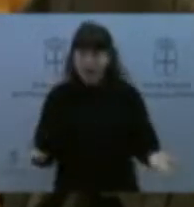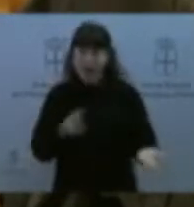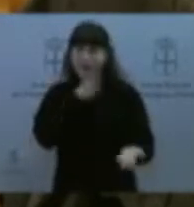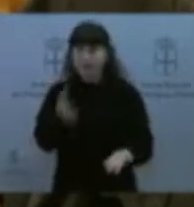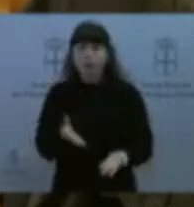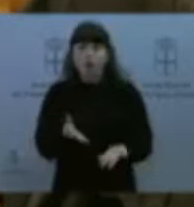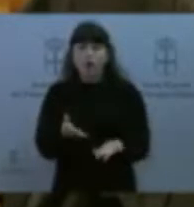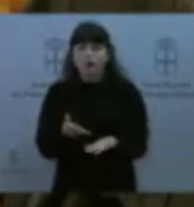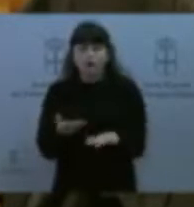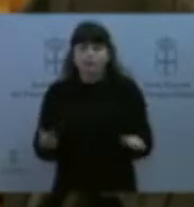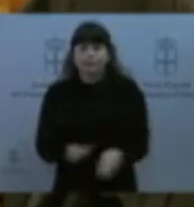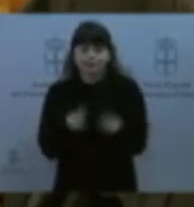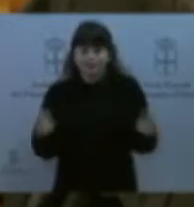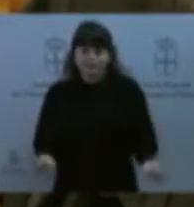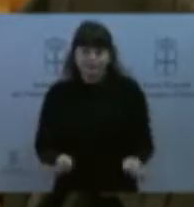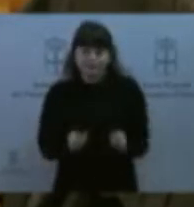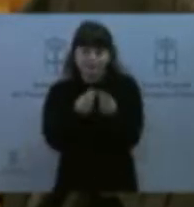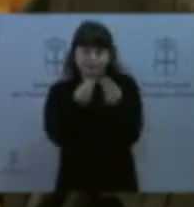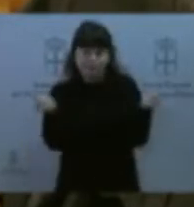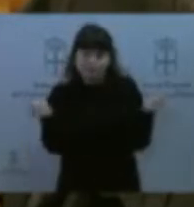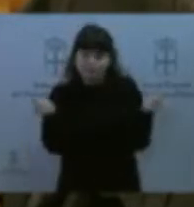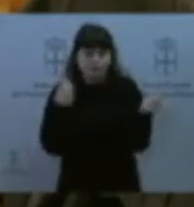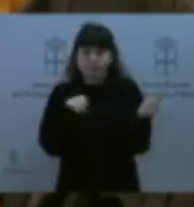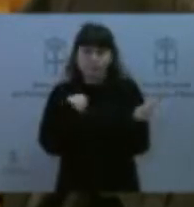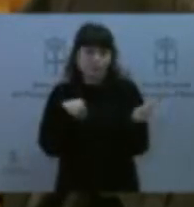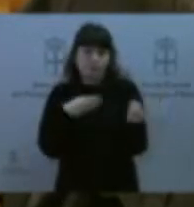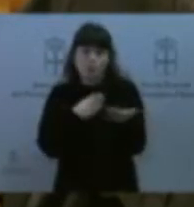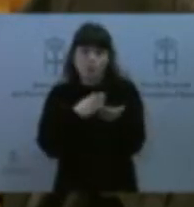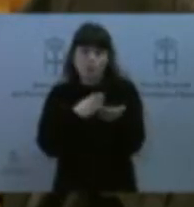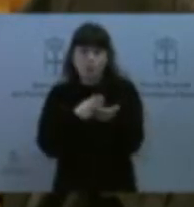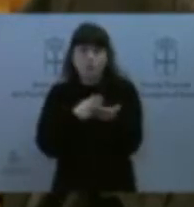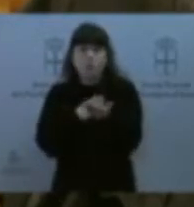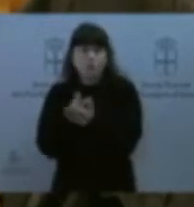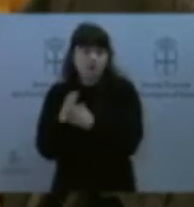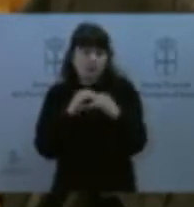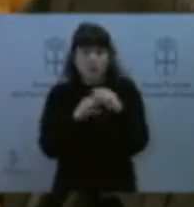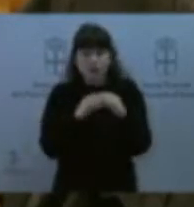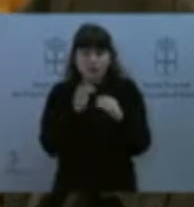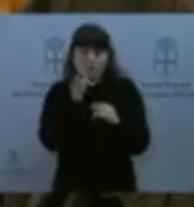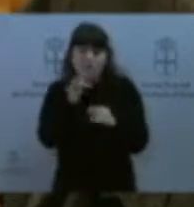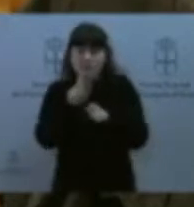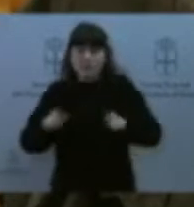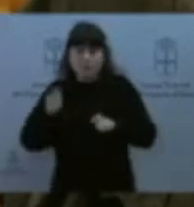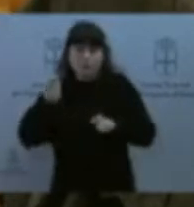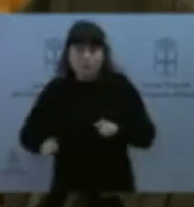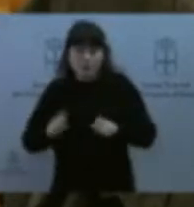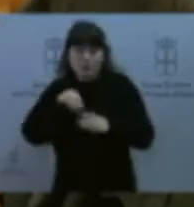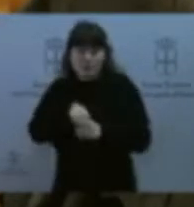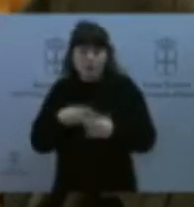medios locales y el personal del hospital en salir a levantar la voz. porque igual pretendía hacernos creer